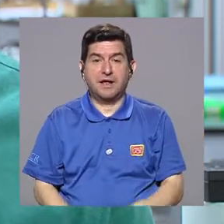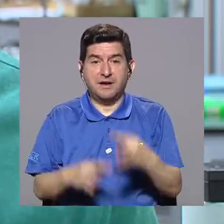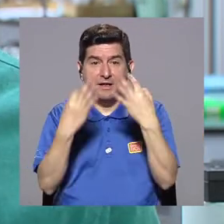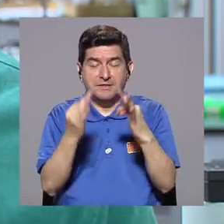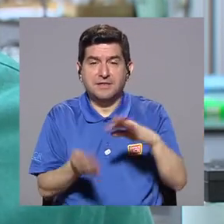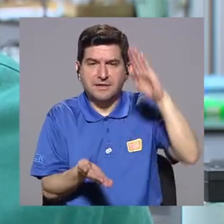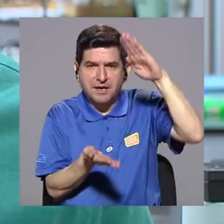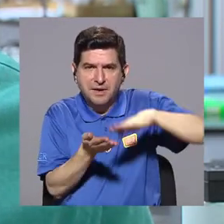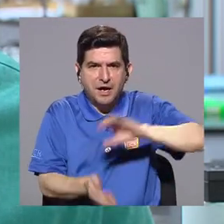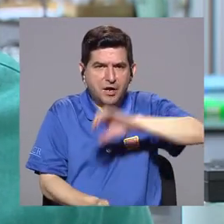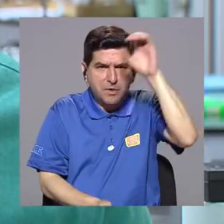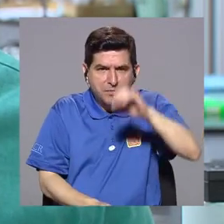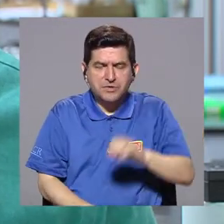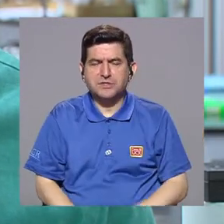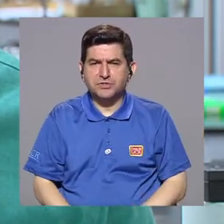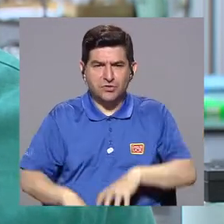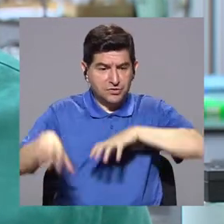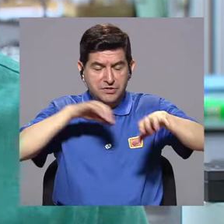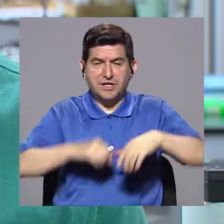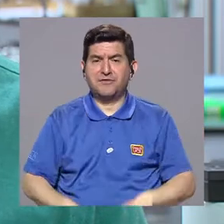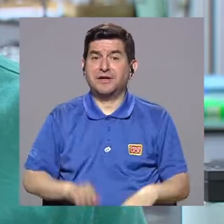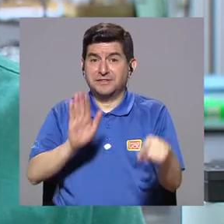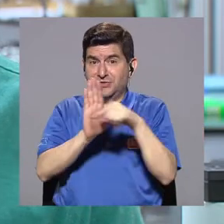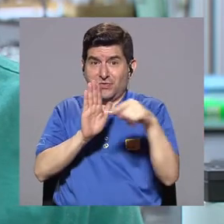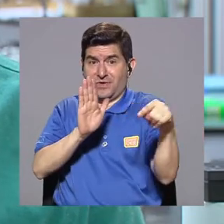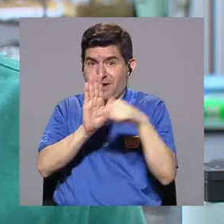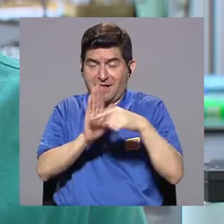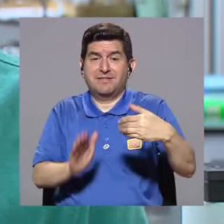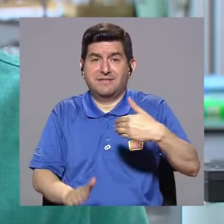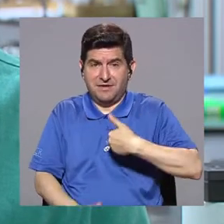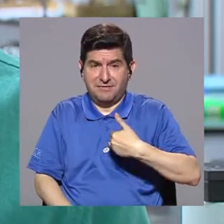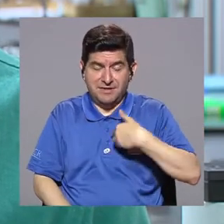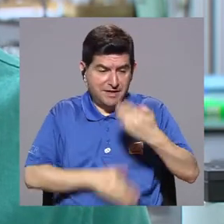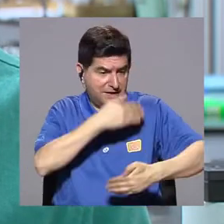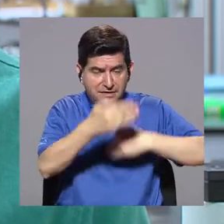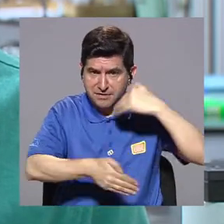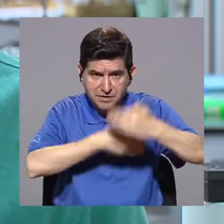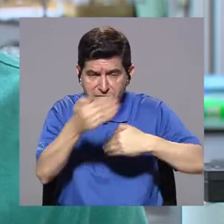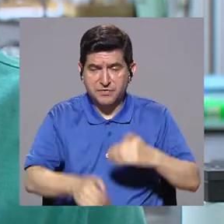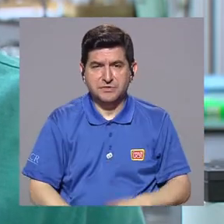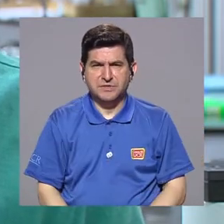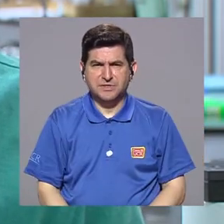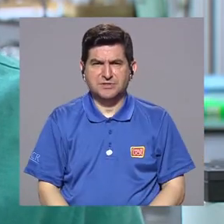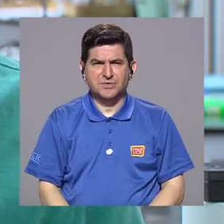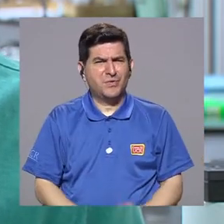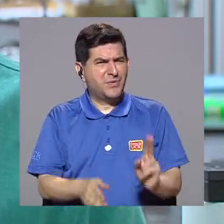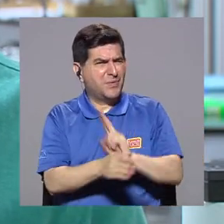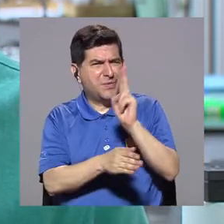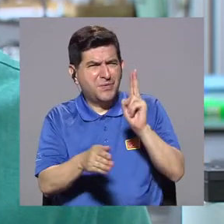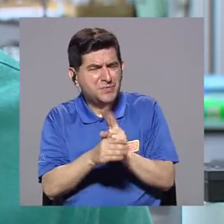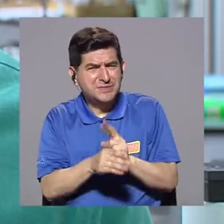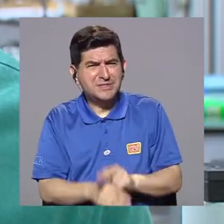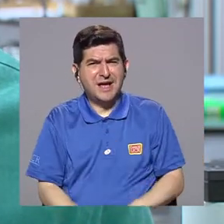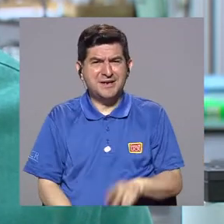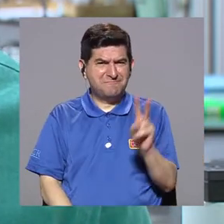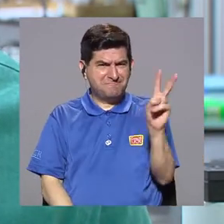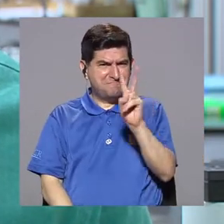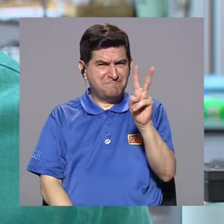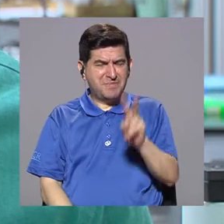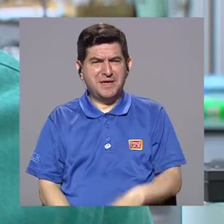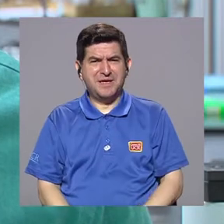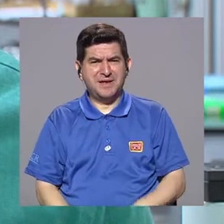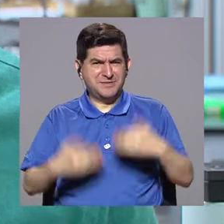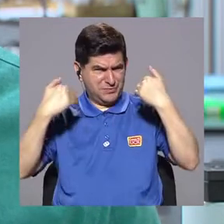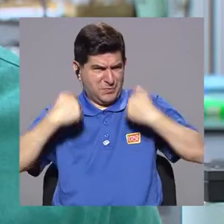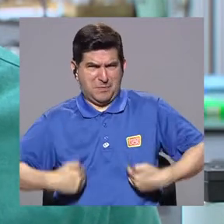bajar el porcentaje de reacciones adversas que tenía este procedimiento, en lugar de utilizar el virus de